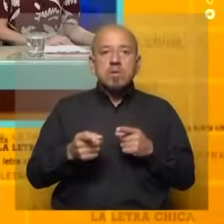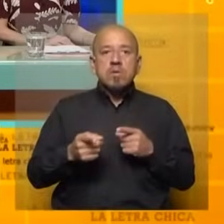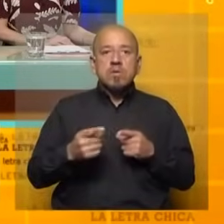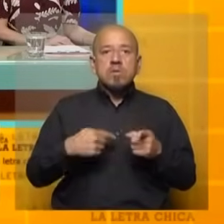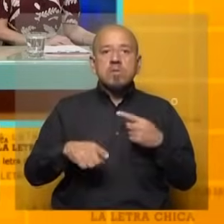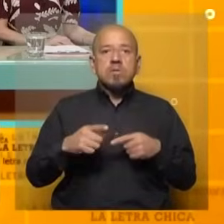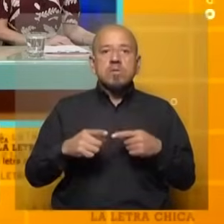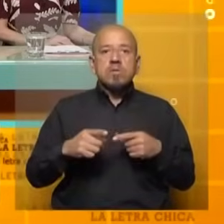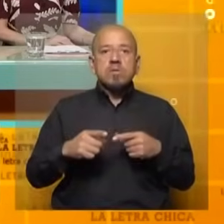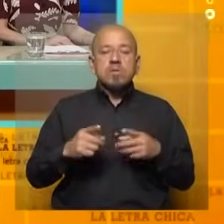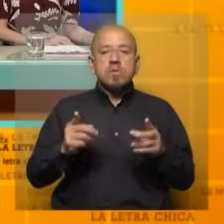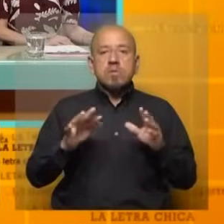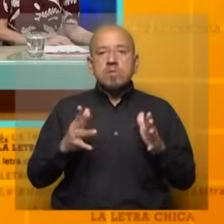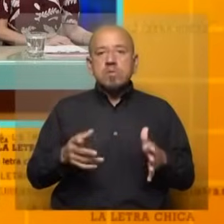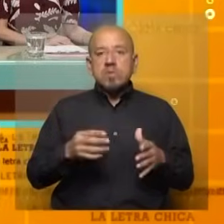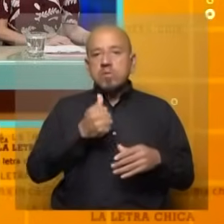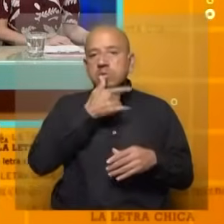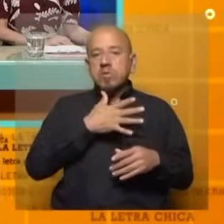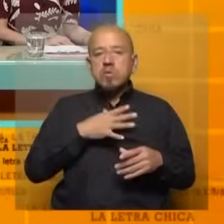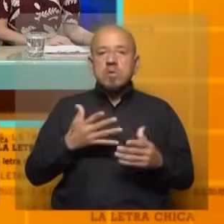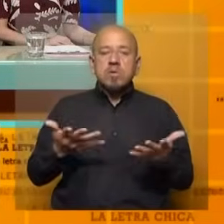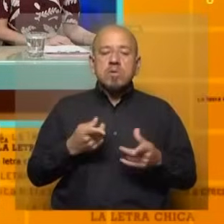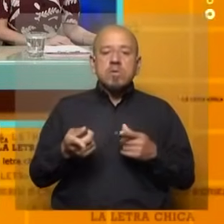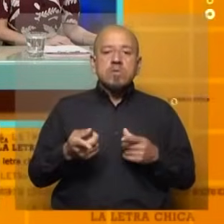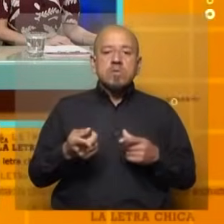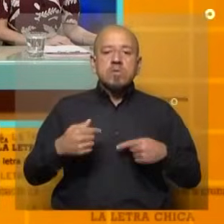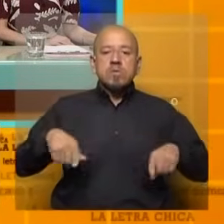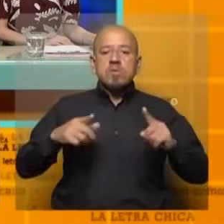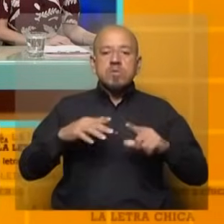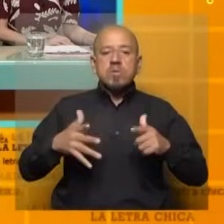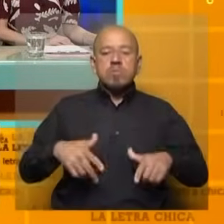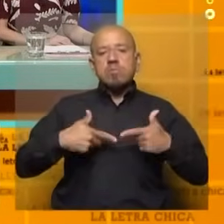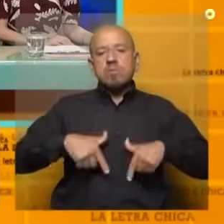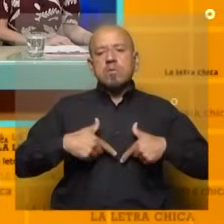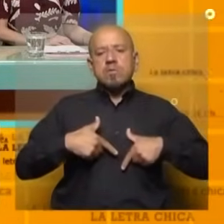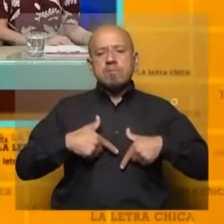en, digamos, en términos históricos, reciente. Encara tiene un ministerio, ¿verdad?